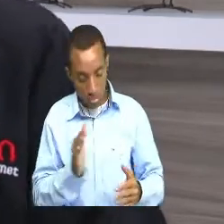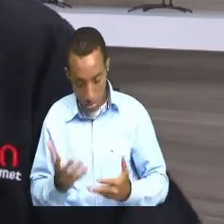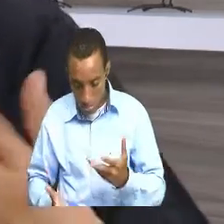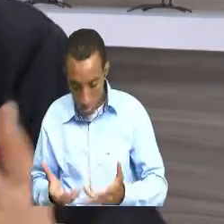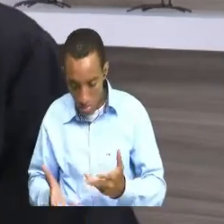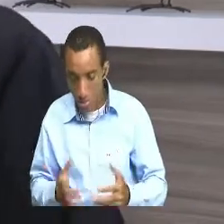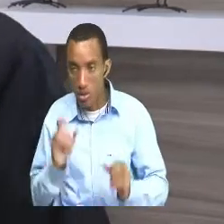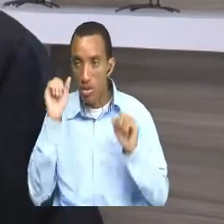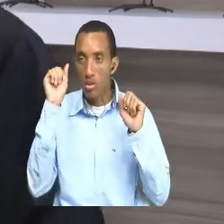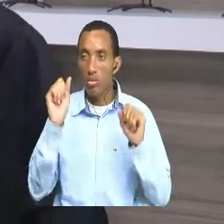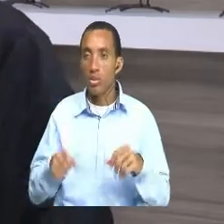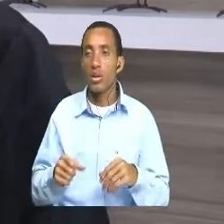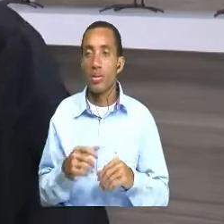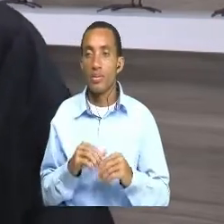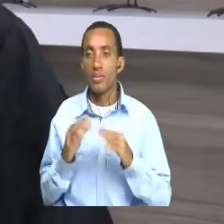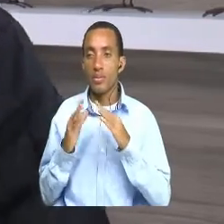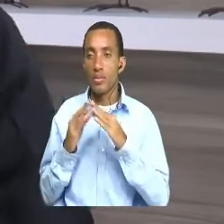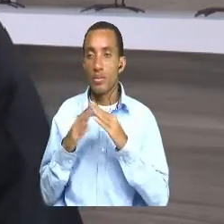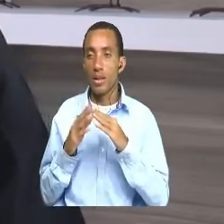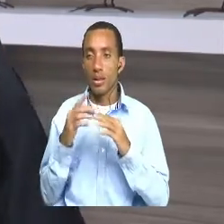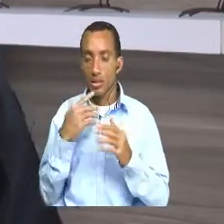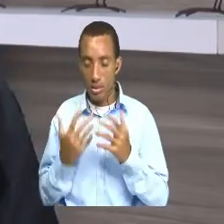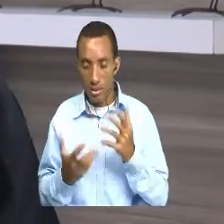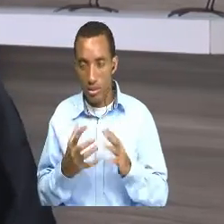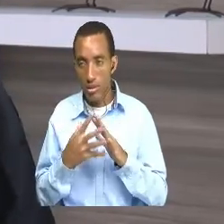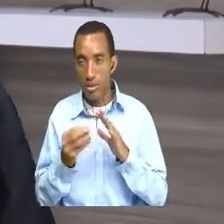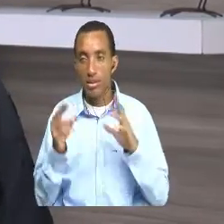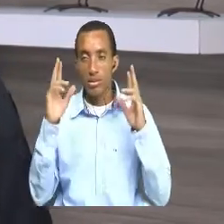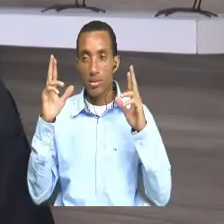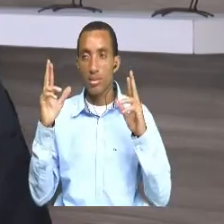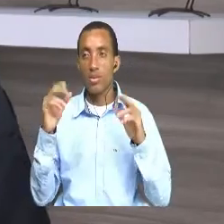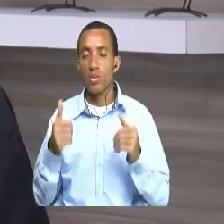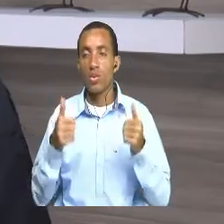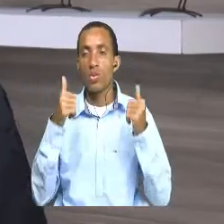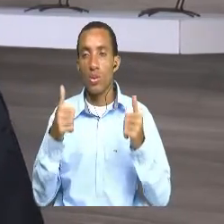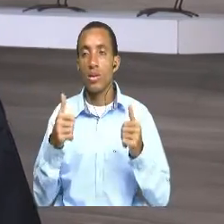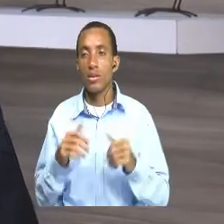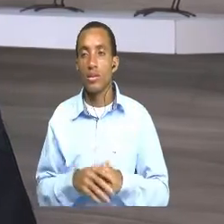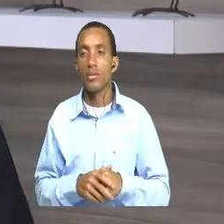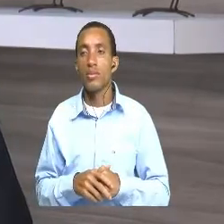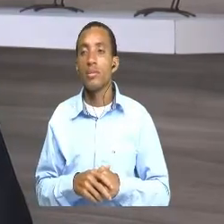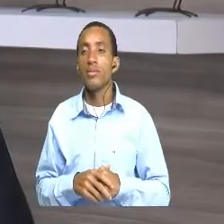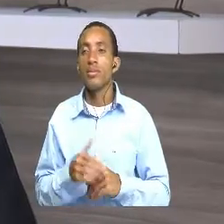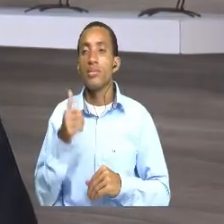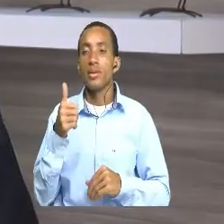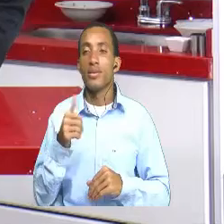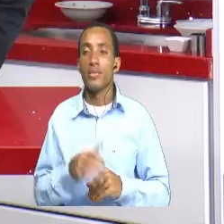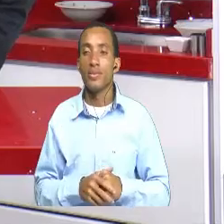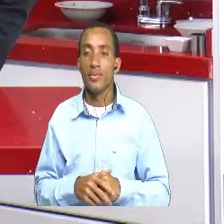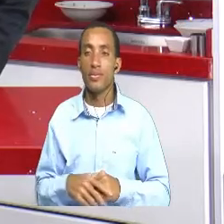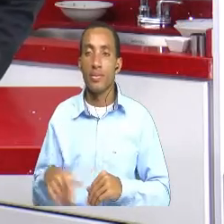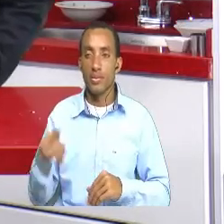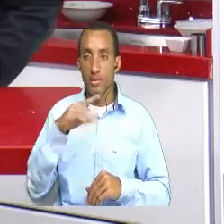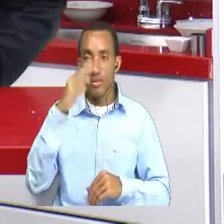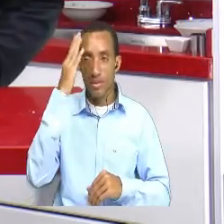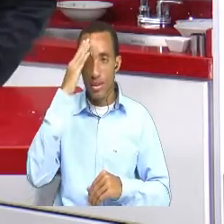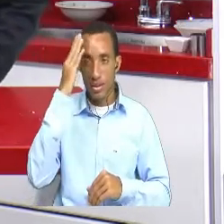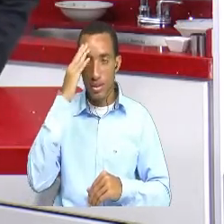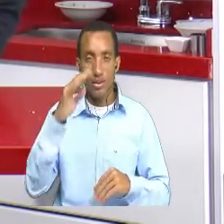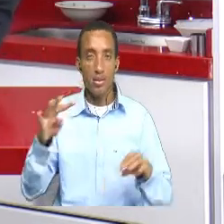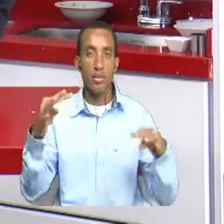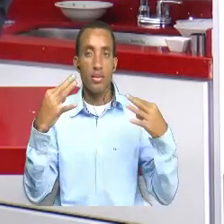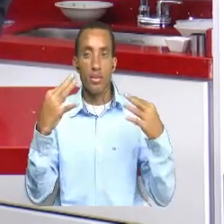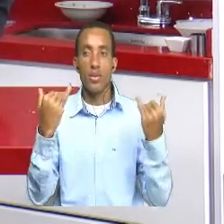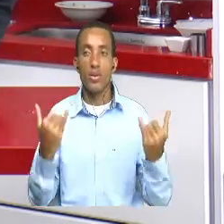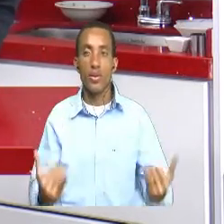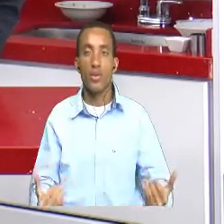casa lo pueden intentar y espero y sé que les va a salir súper excelente y bien bueno ya saben ustedes queridos televidentes